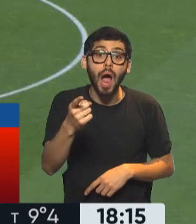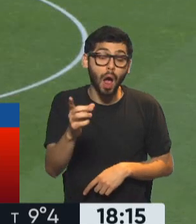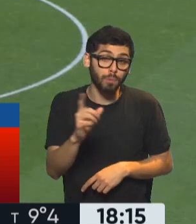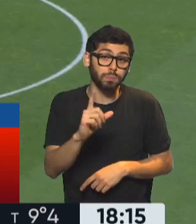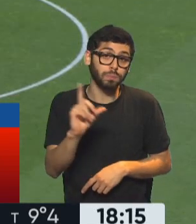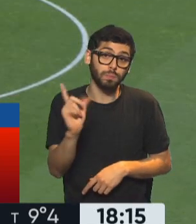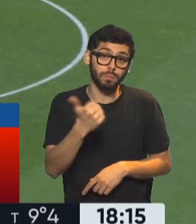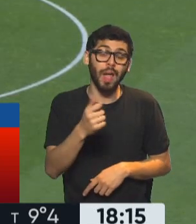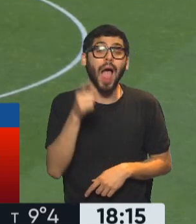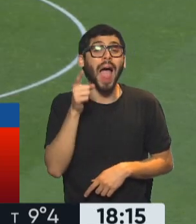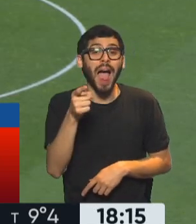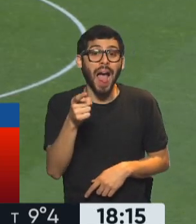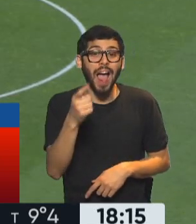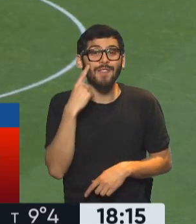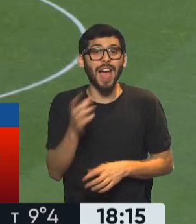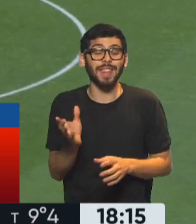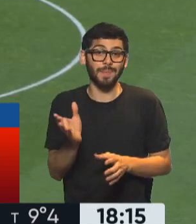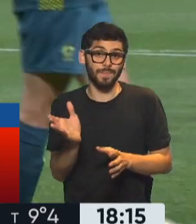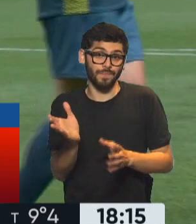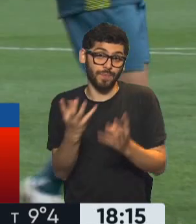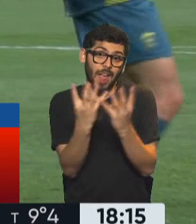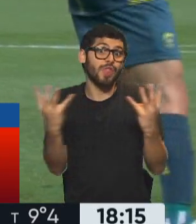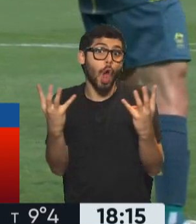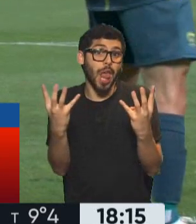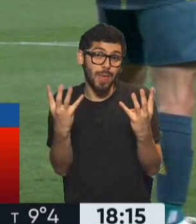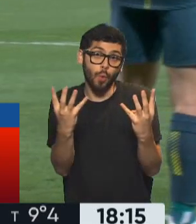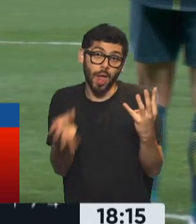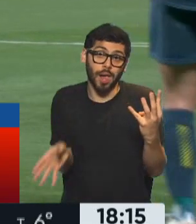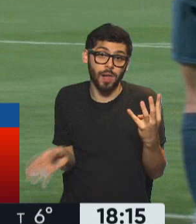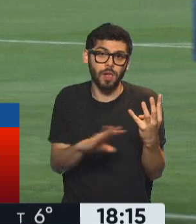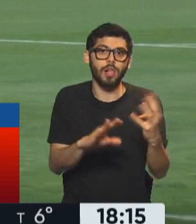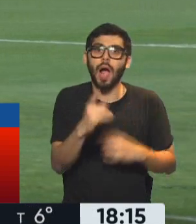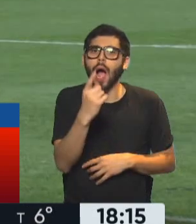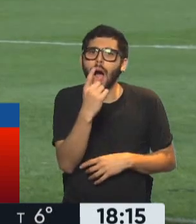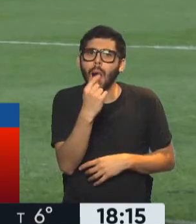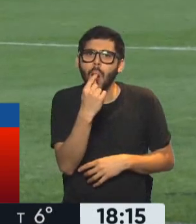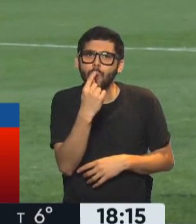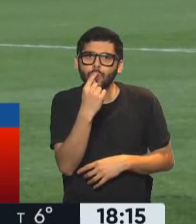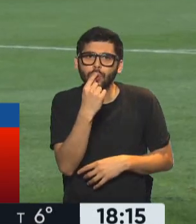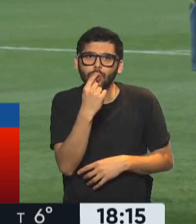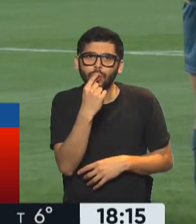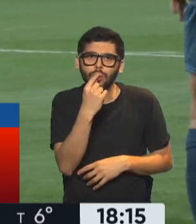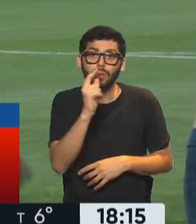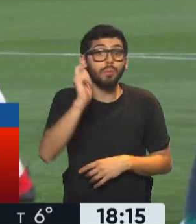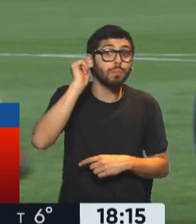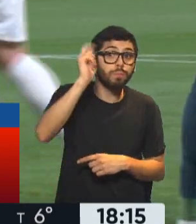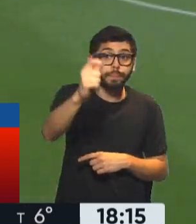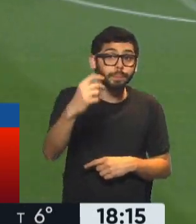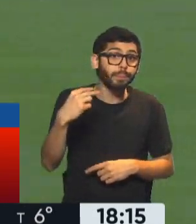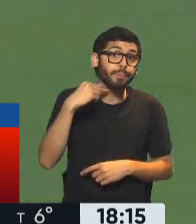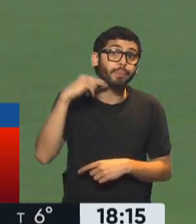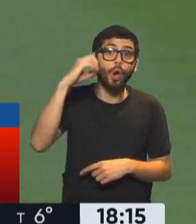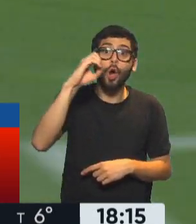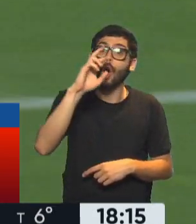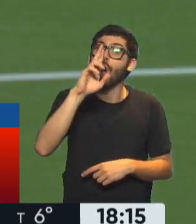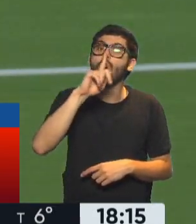esto que ocurrió fíjate el tiro libre no así va el árbitro y expulsa ortega cuando hay